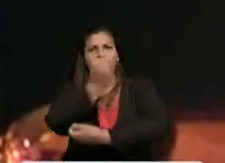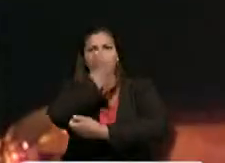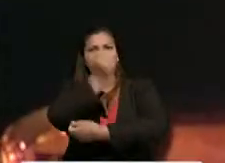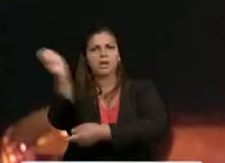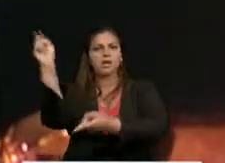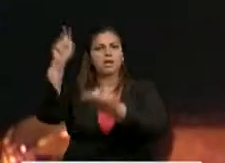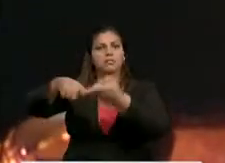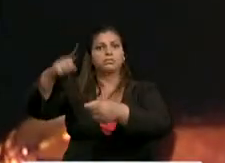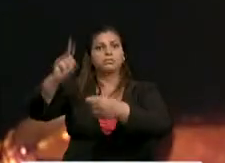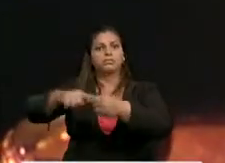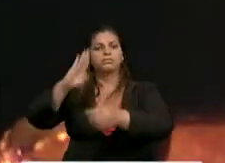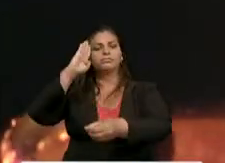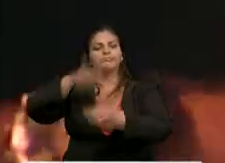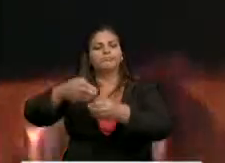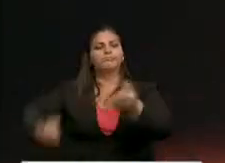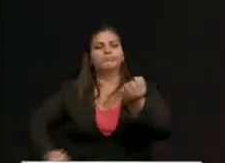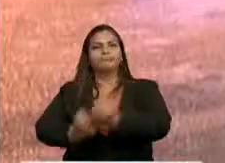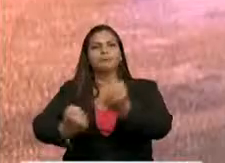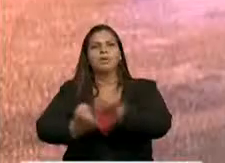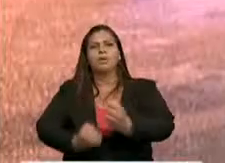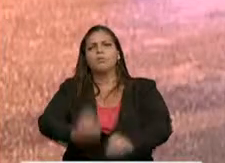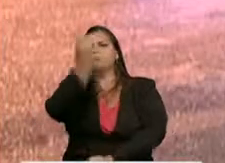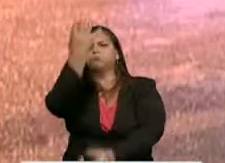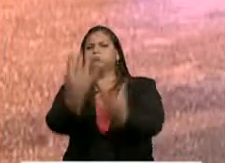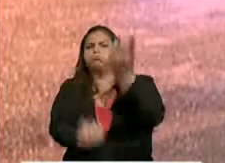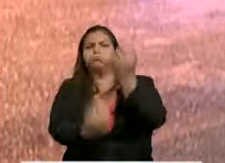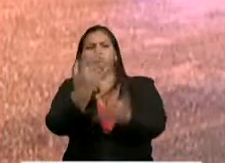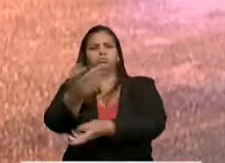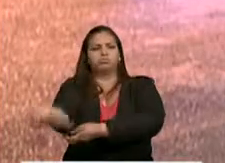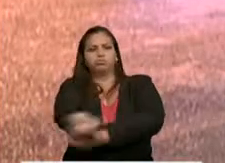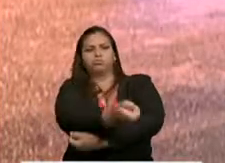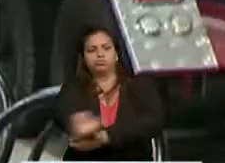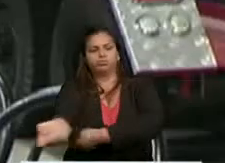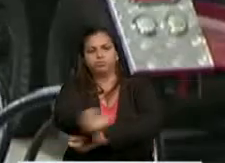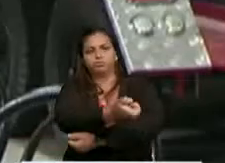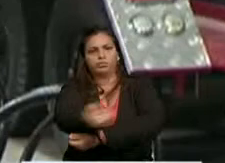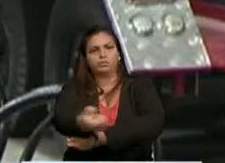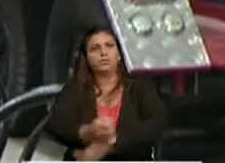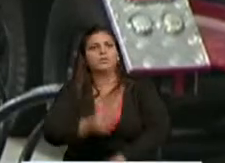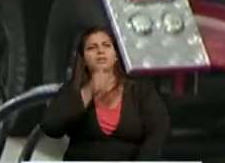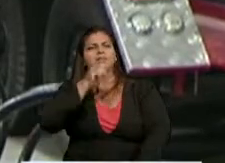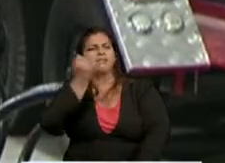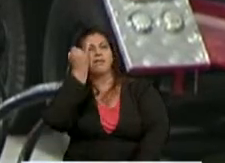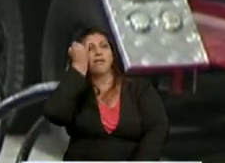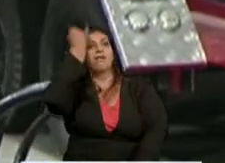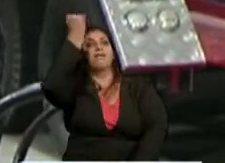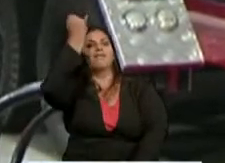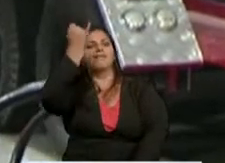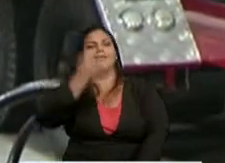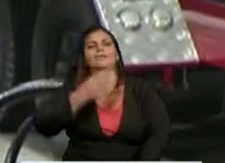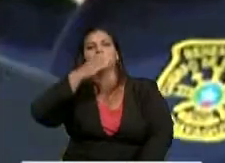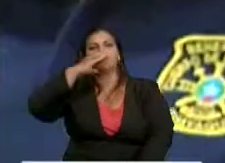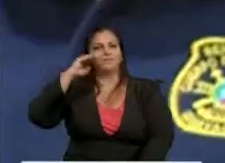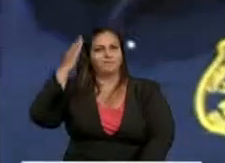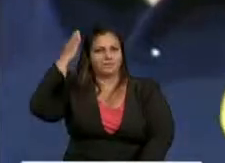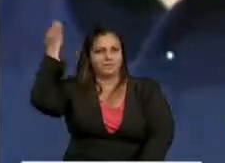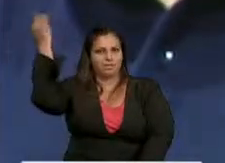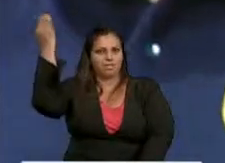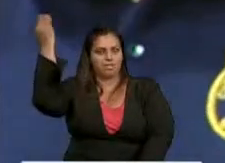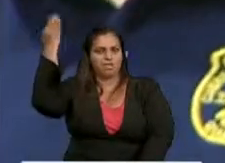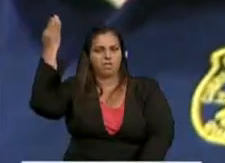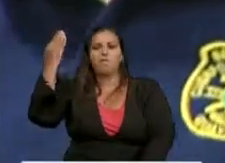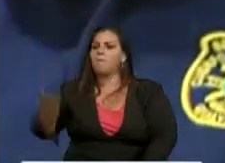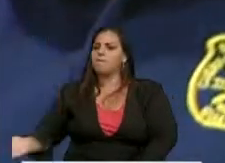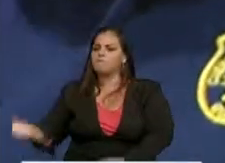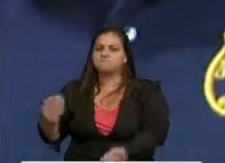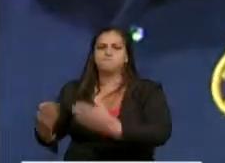la finalidad de colaborar en las tareas de extinción de incendios forestales que azotan a la capital. El traslado fue dispuesto por el alcalde Jaime Nebot